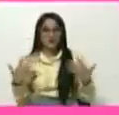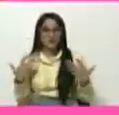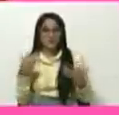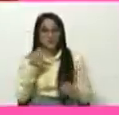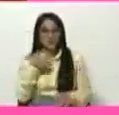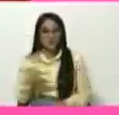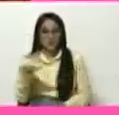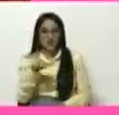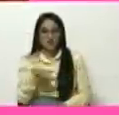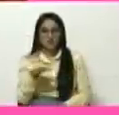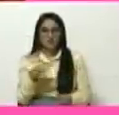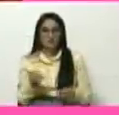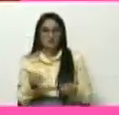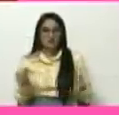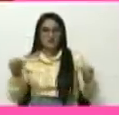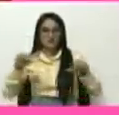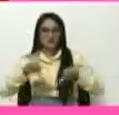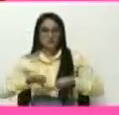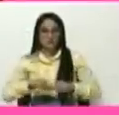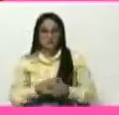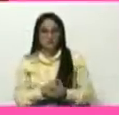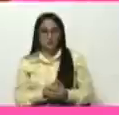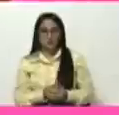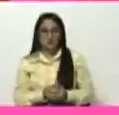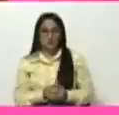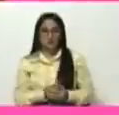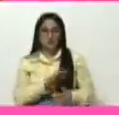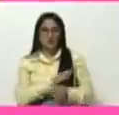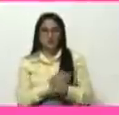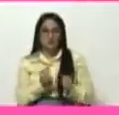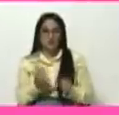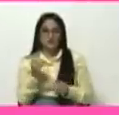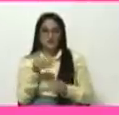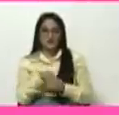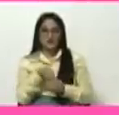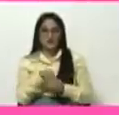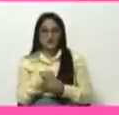pueblo, para destruir la fuerza